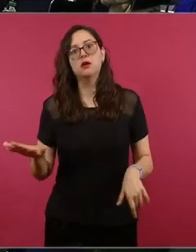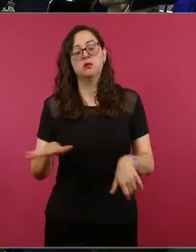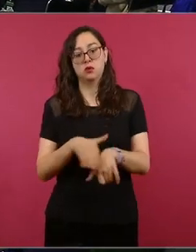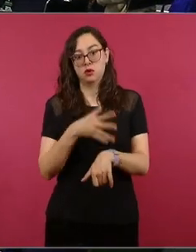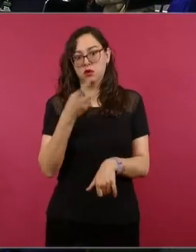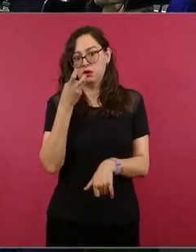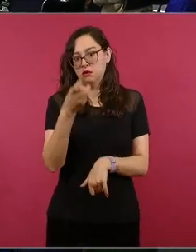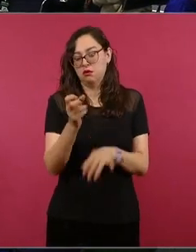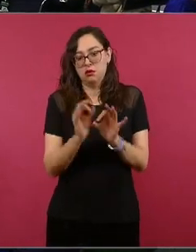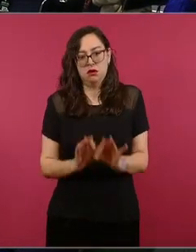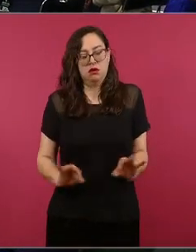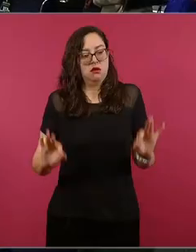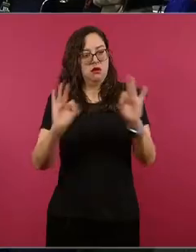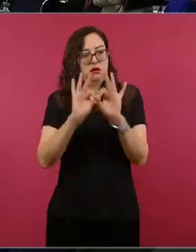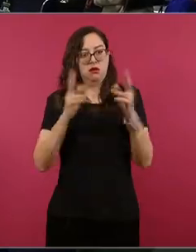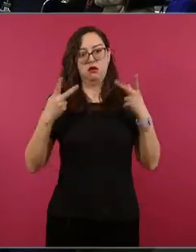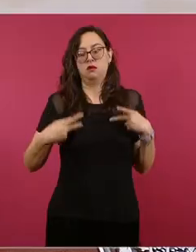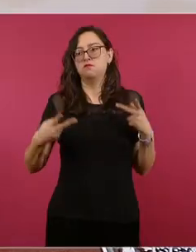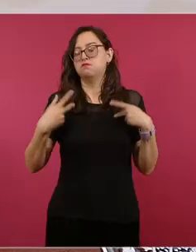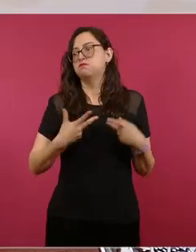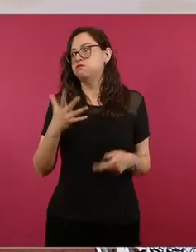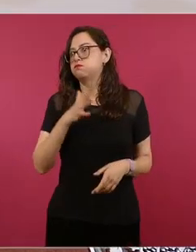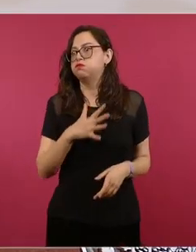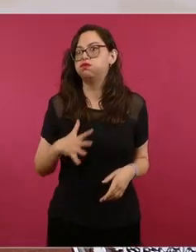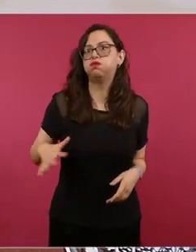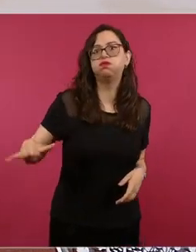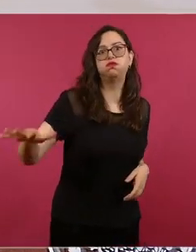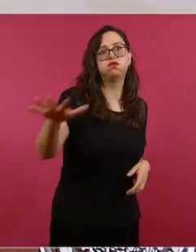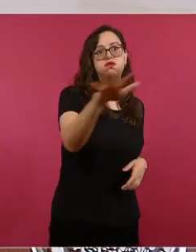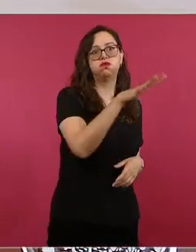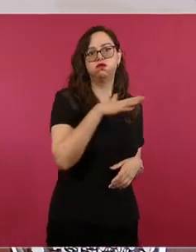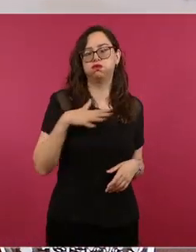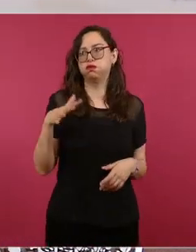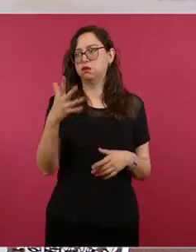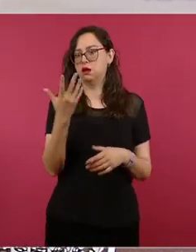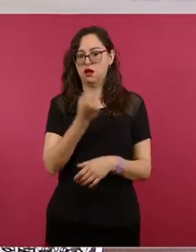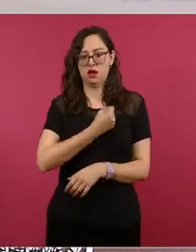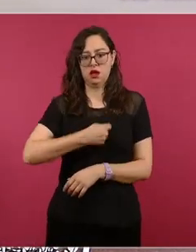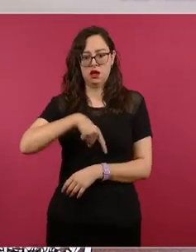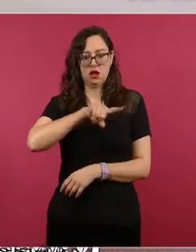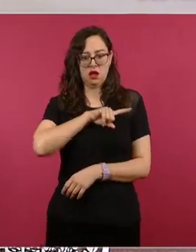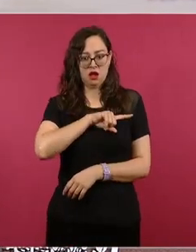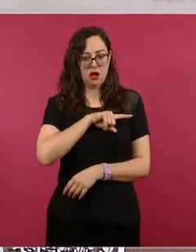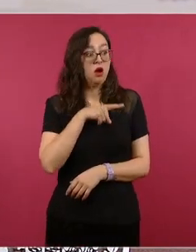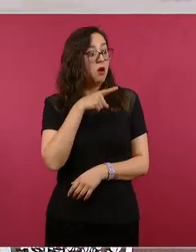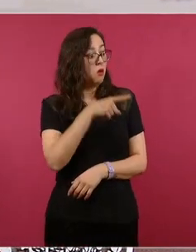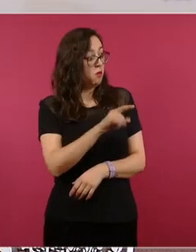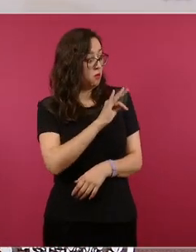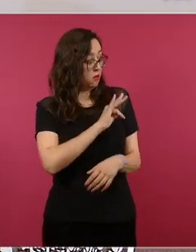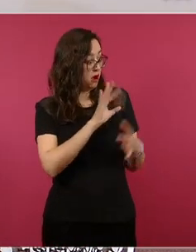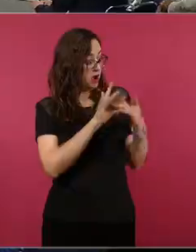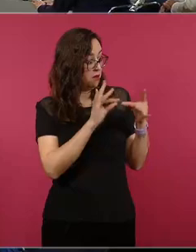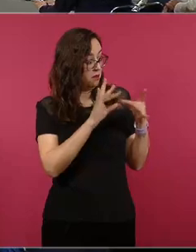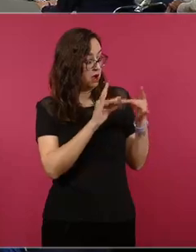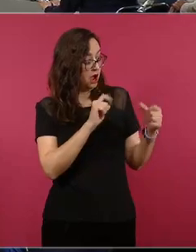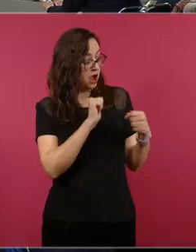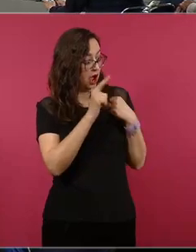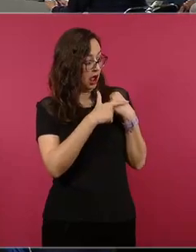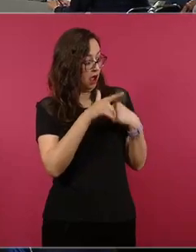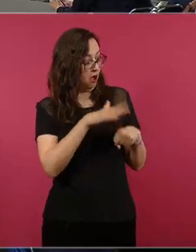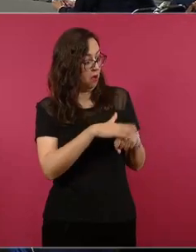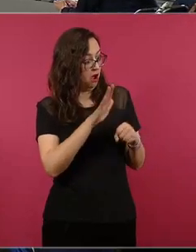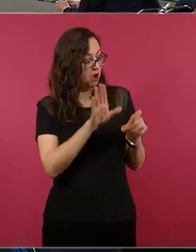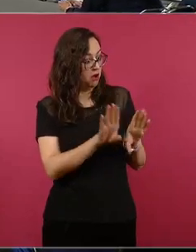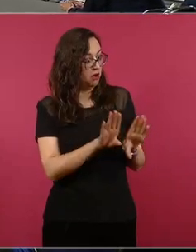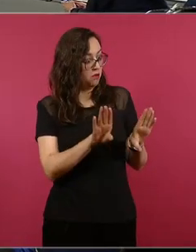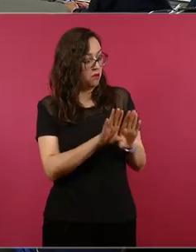productos. Eso tiene que ver con la salud. Yo creo que tú podrías explicar más, ¿no?, de la importancia